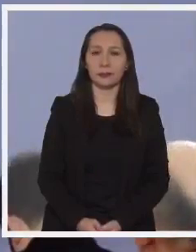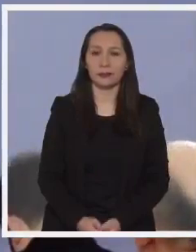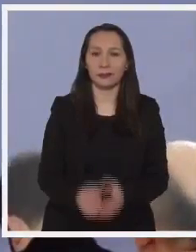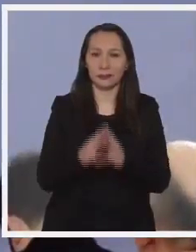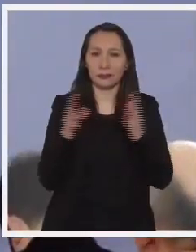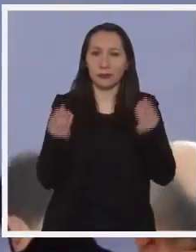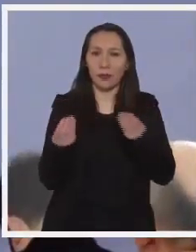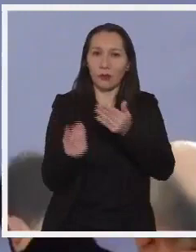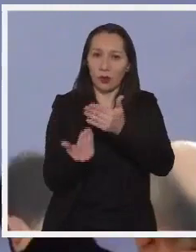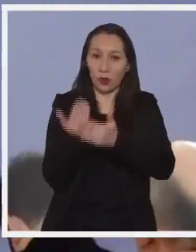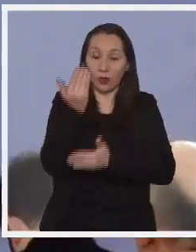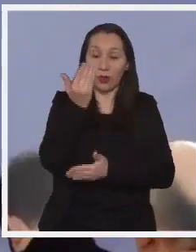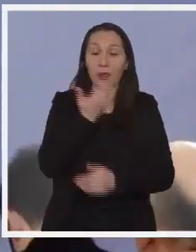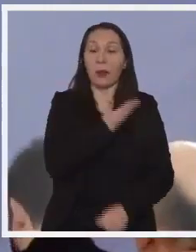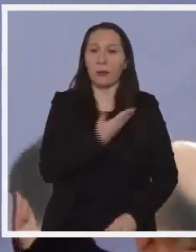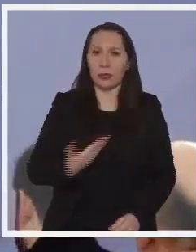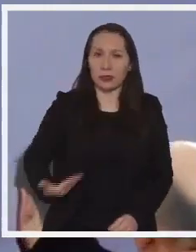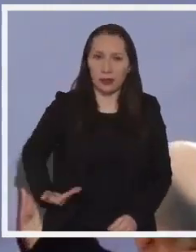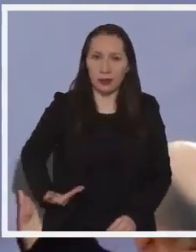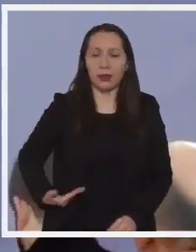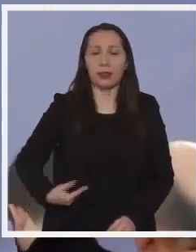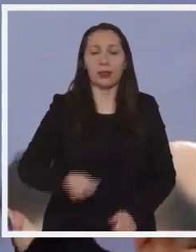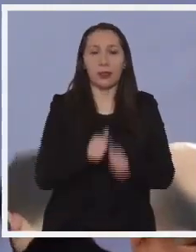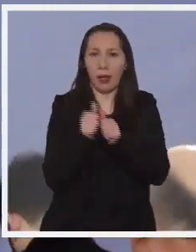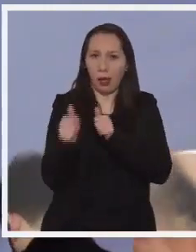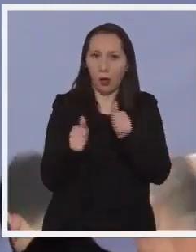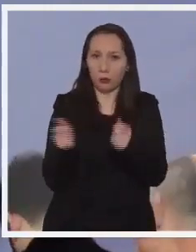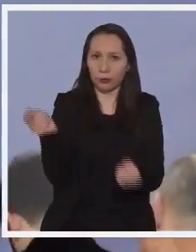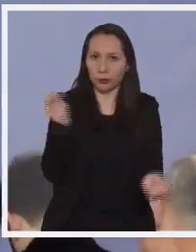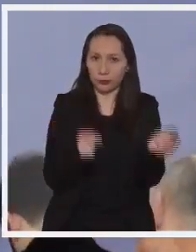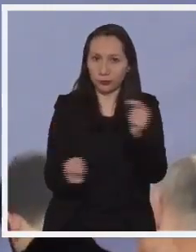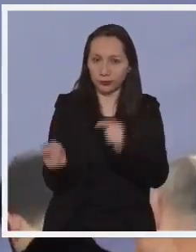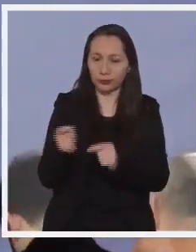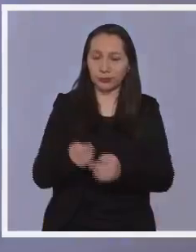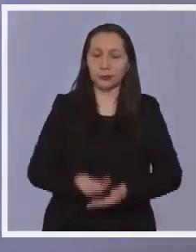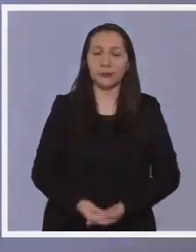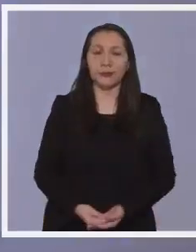Muy buenos días, presidente, autoridades presentes.